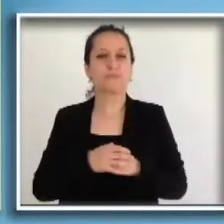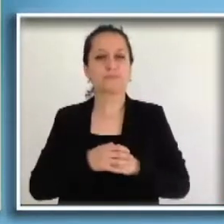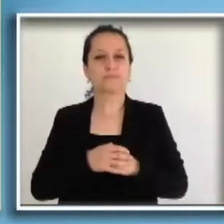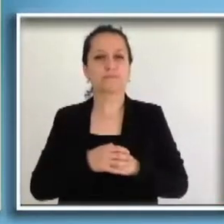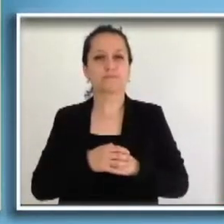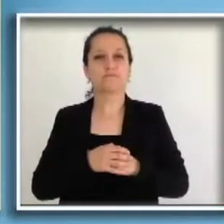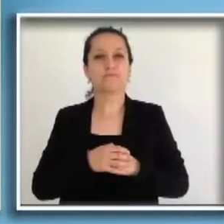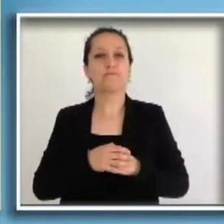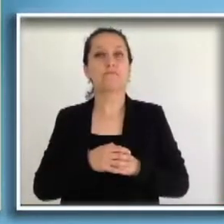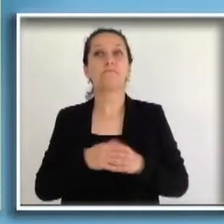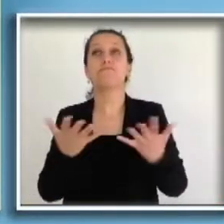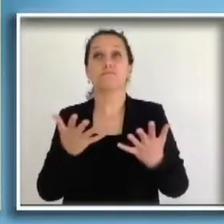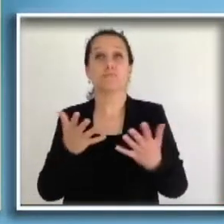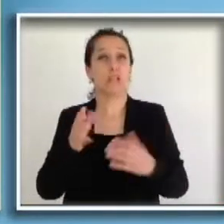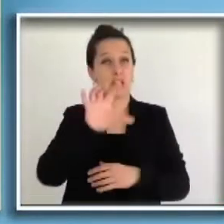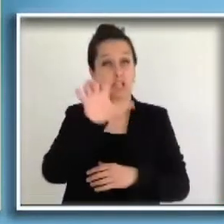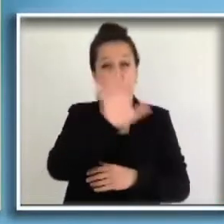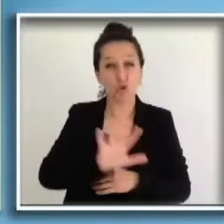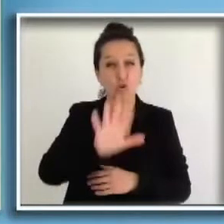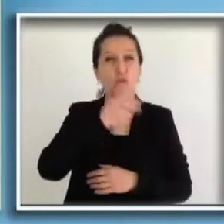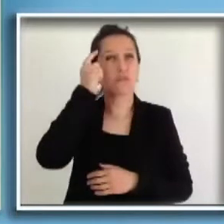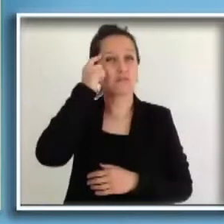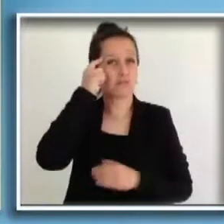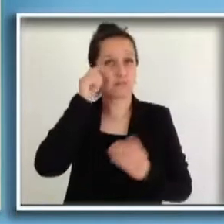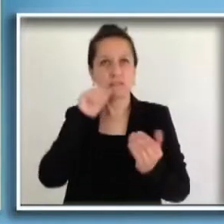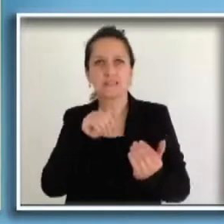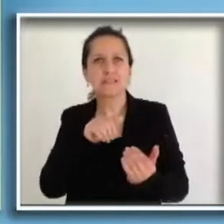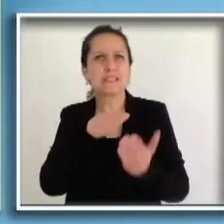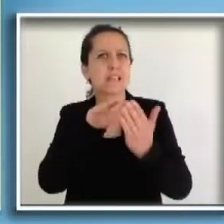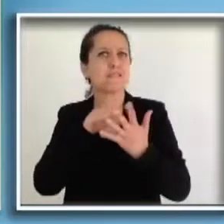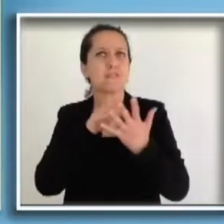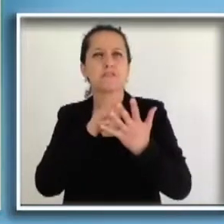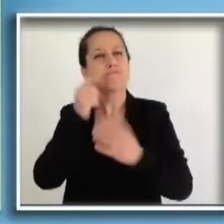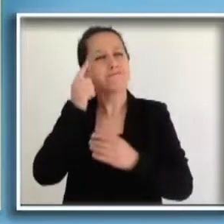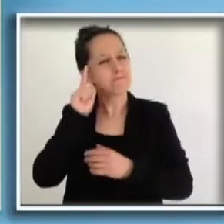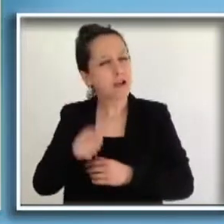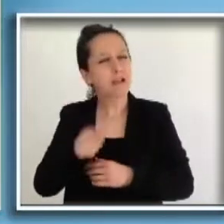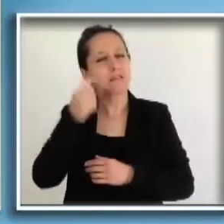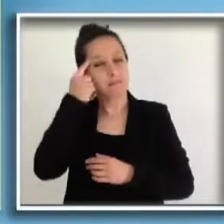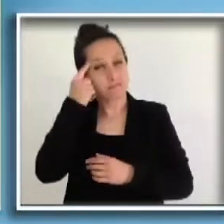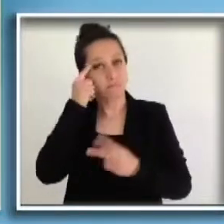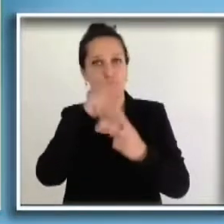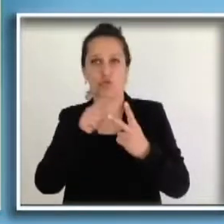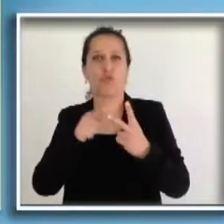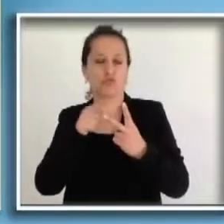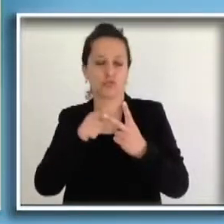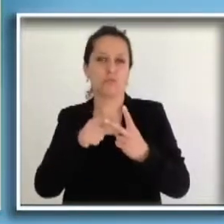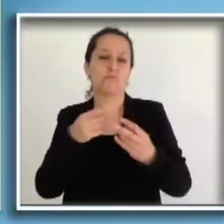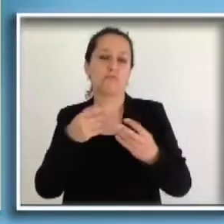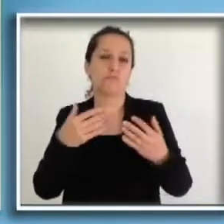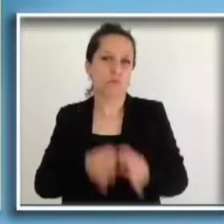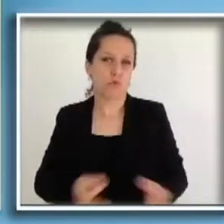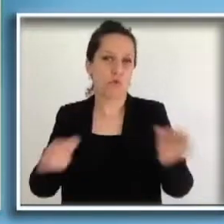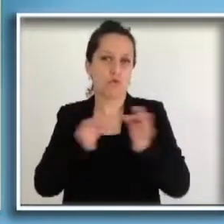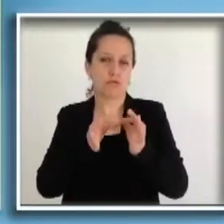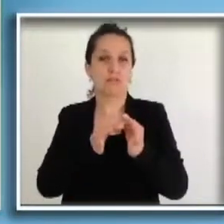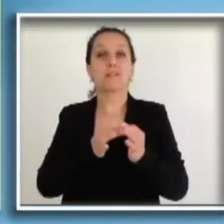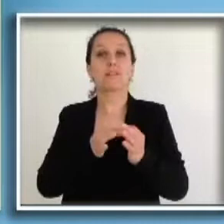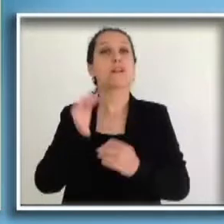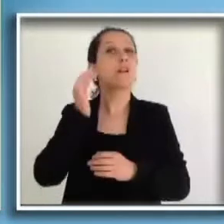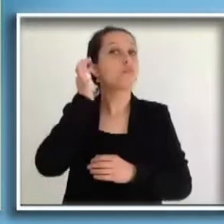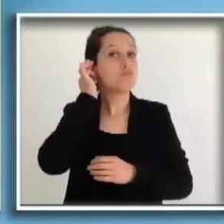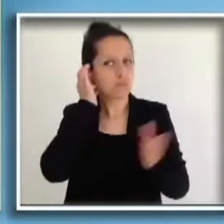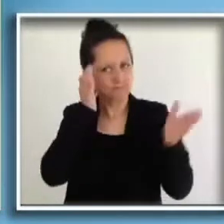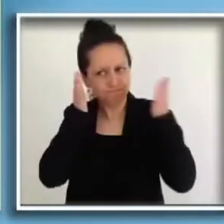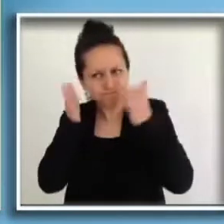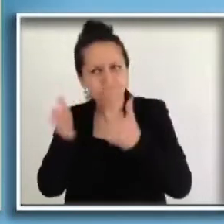pueden resolverse con éxito sin dos cuestiones fundamentales para chile y para la región la perspectiva de género y la